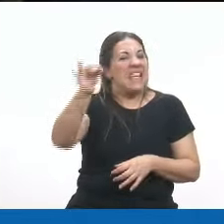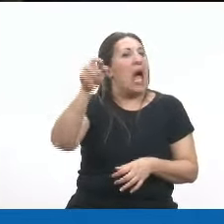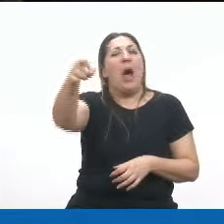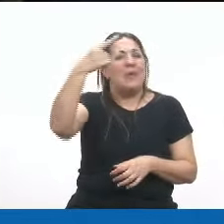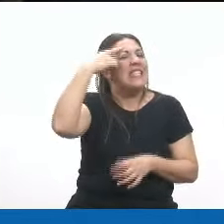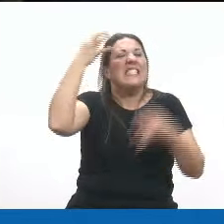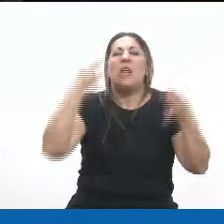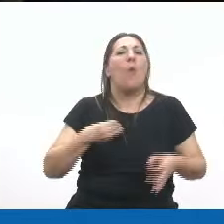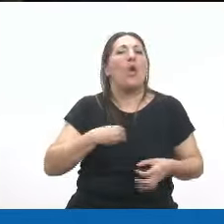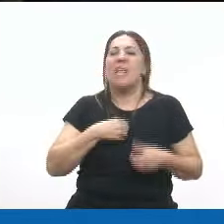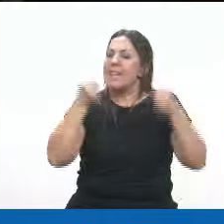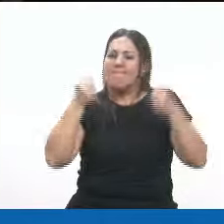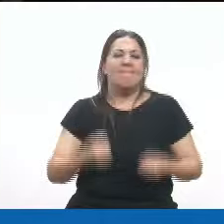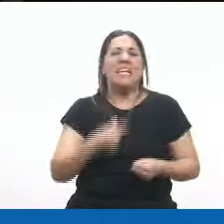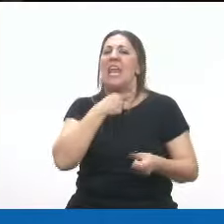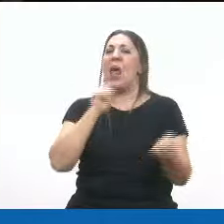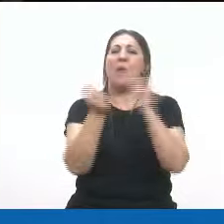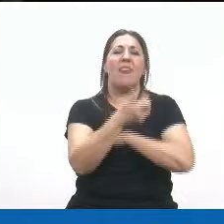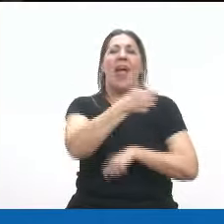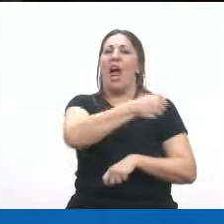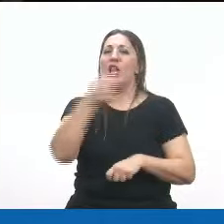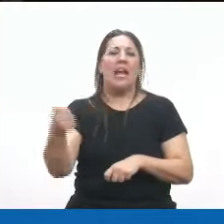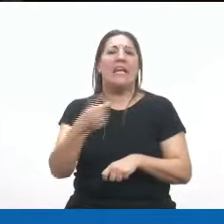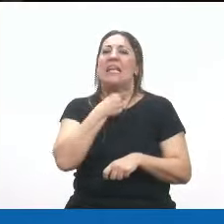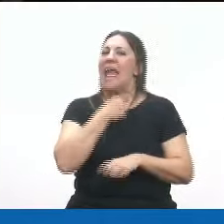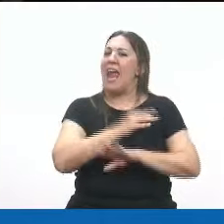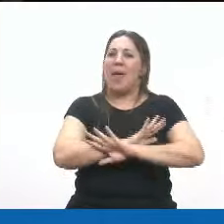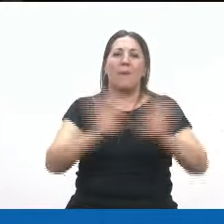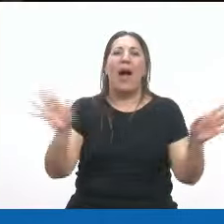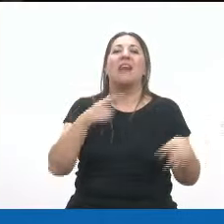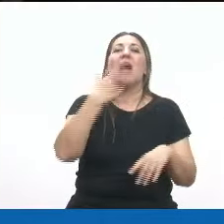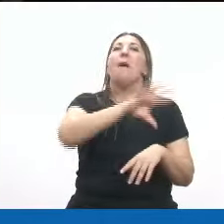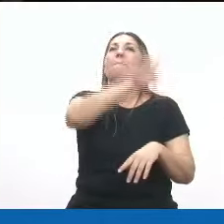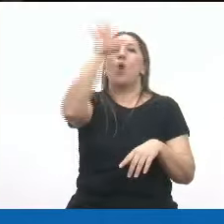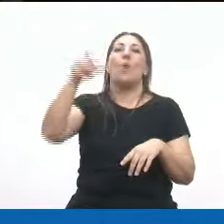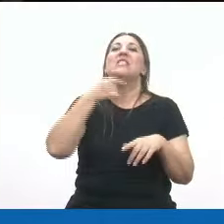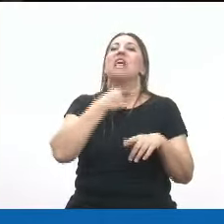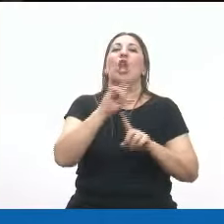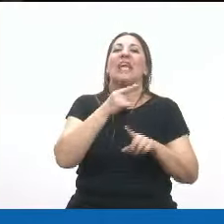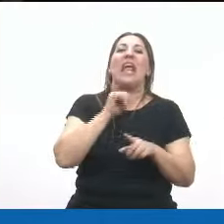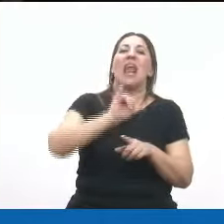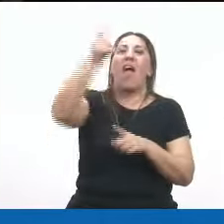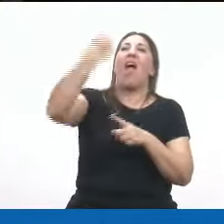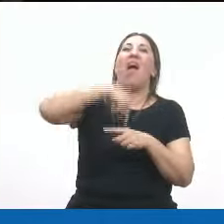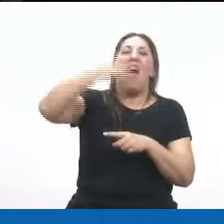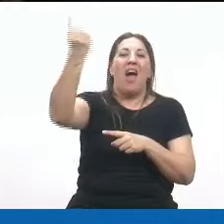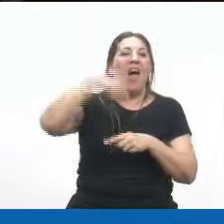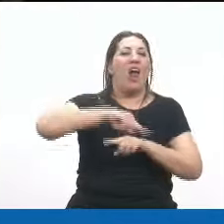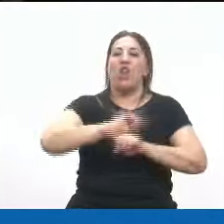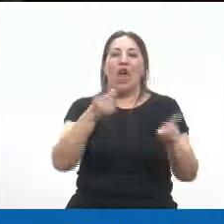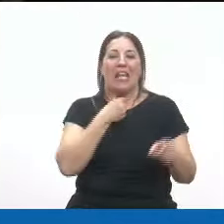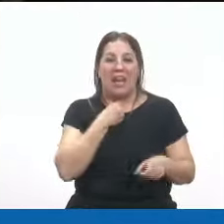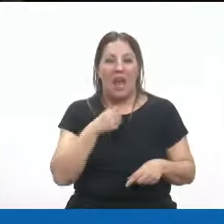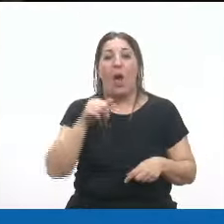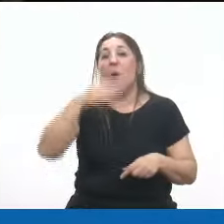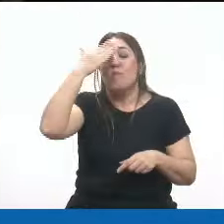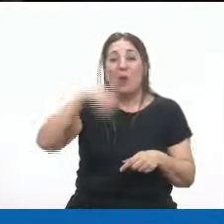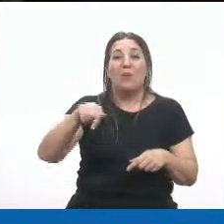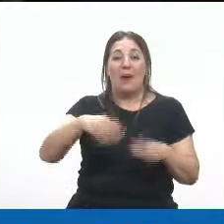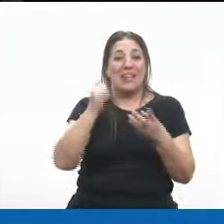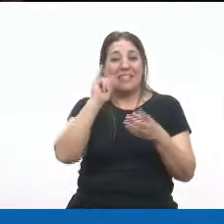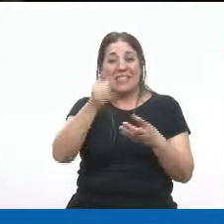descuartizar y dejar a a los pueblos del interior sin conectividad por último y ahora si termino Mire es la última